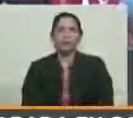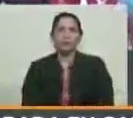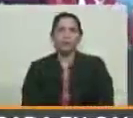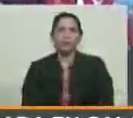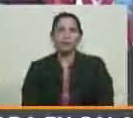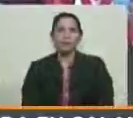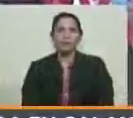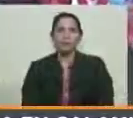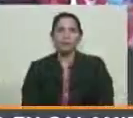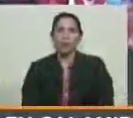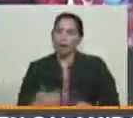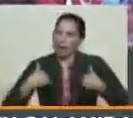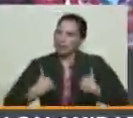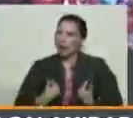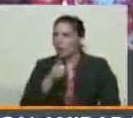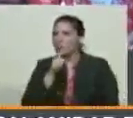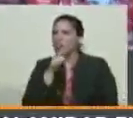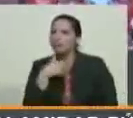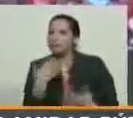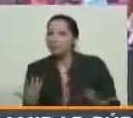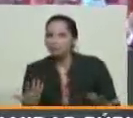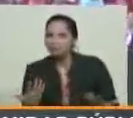¿Quién está cansado o cansada?